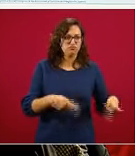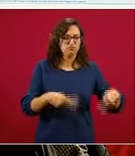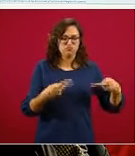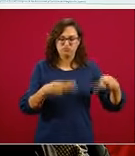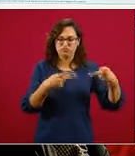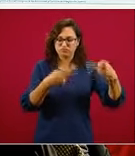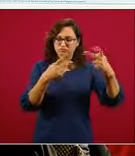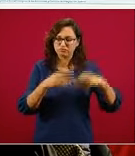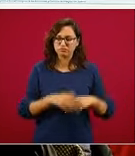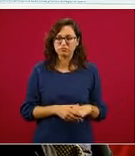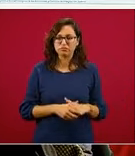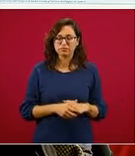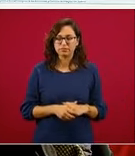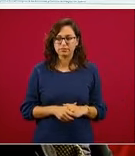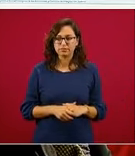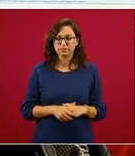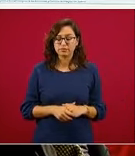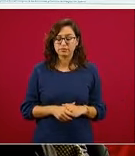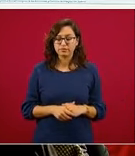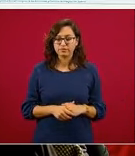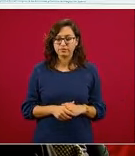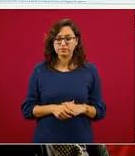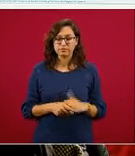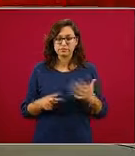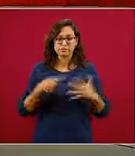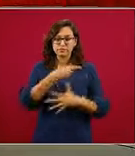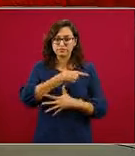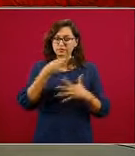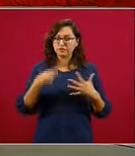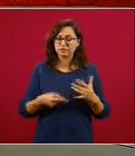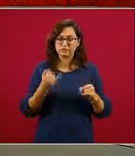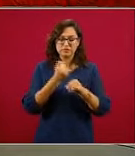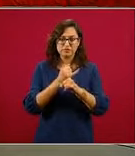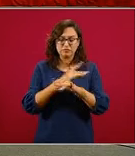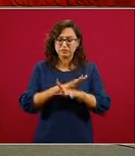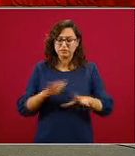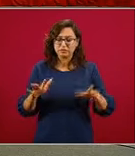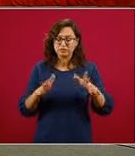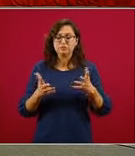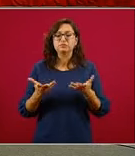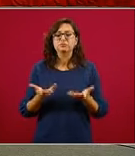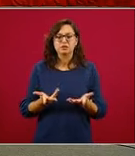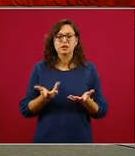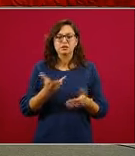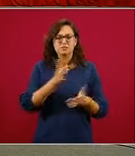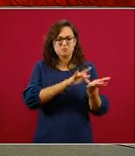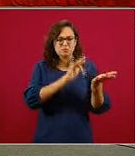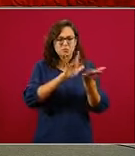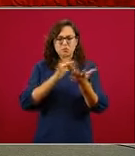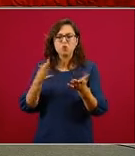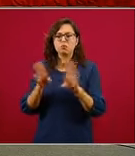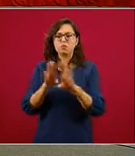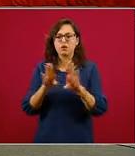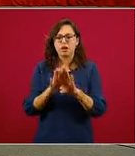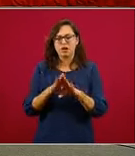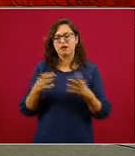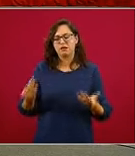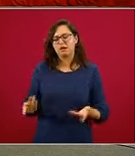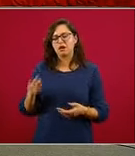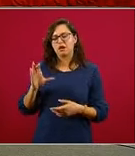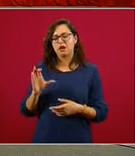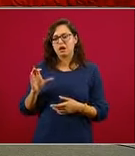se recupera la inversión. Todos estos datos han sido posibles gracias a un proyecto que se tiene en la Comisión Nacional contra las Adicciones,